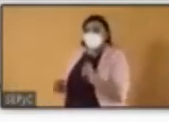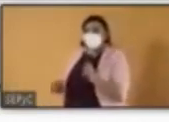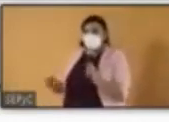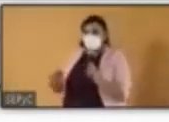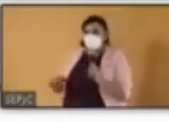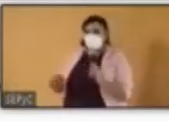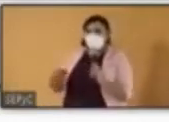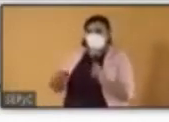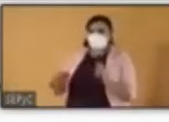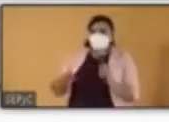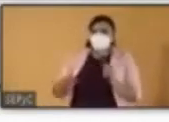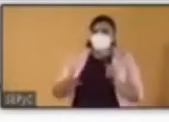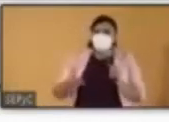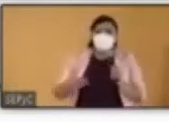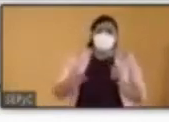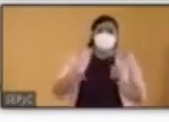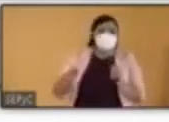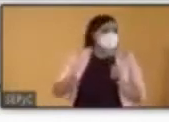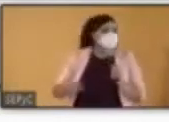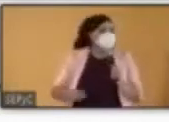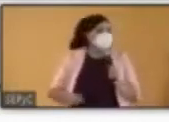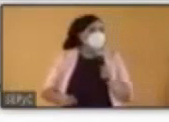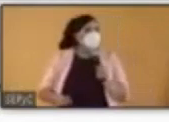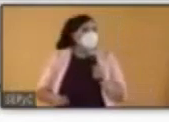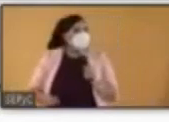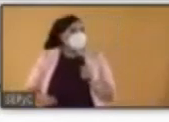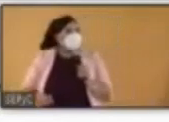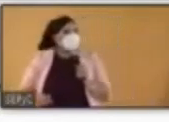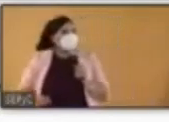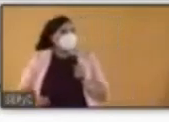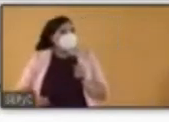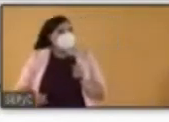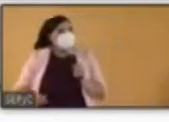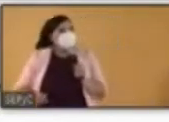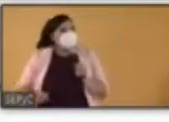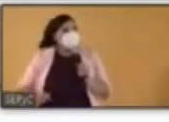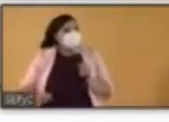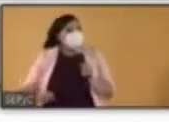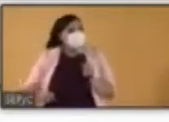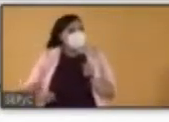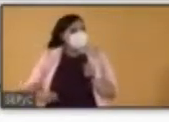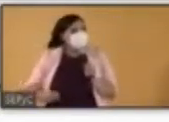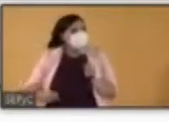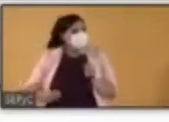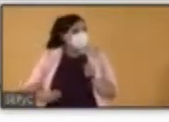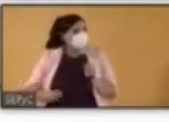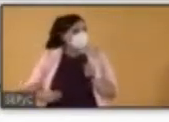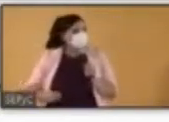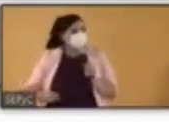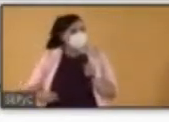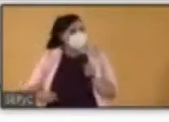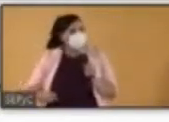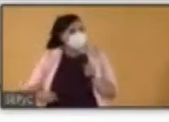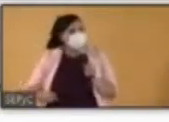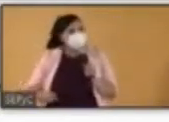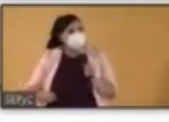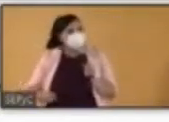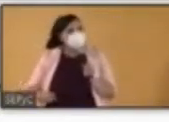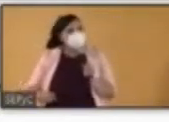error y lo debo de, o es necesario corregirlo? Este apartado que vemos aquí, delante del